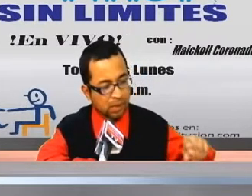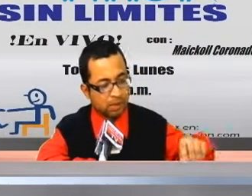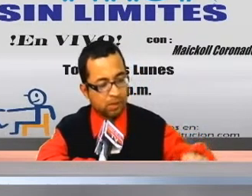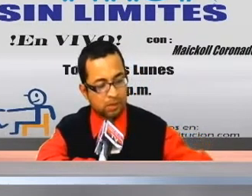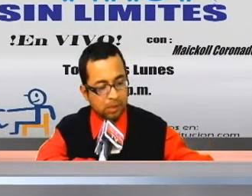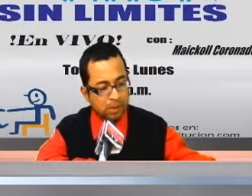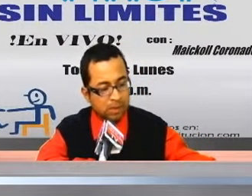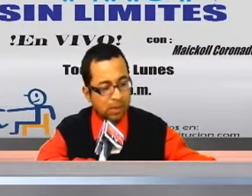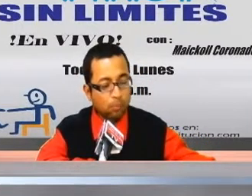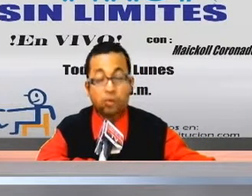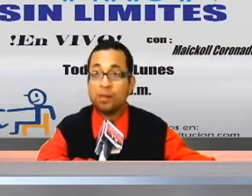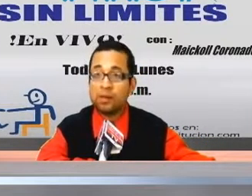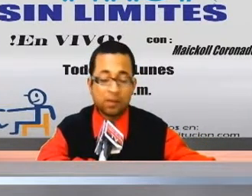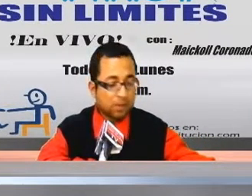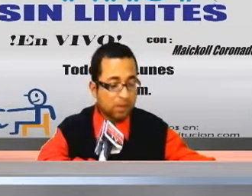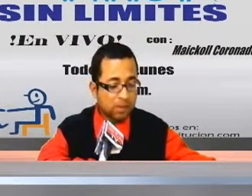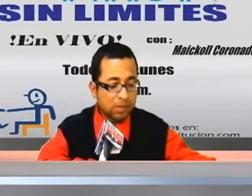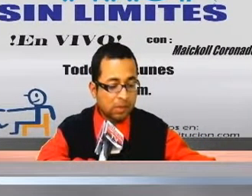en Tacna,